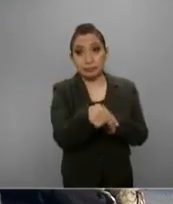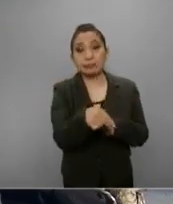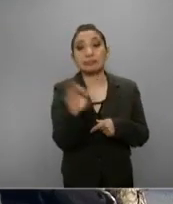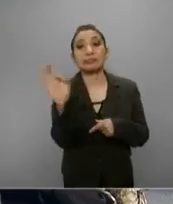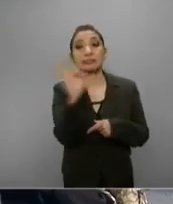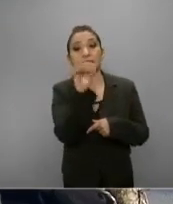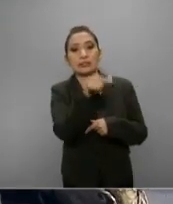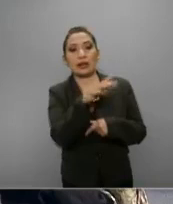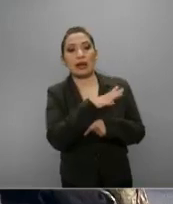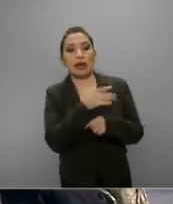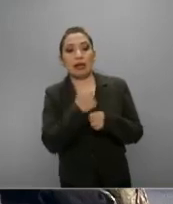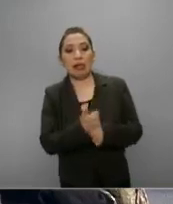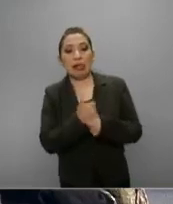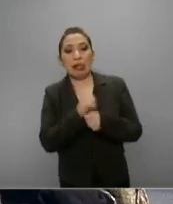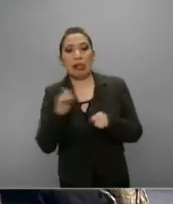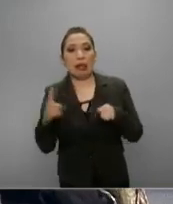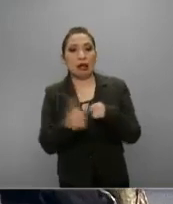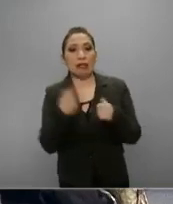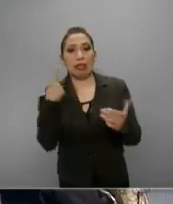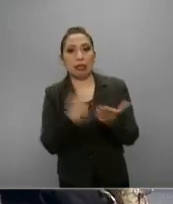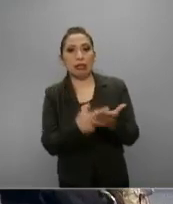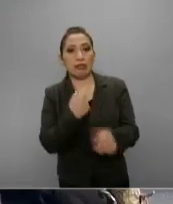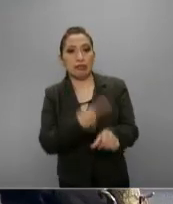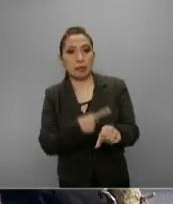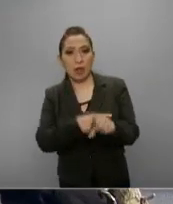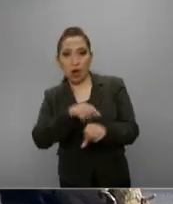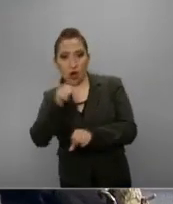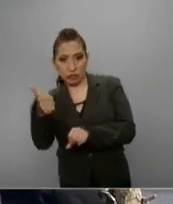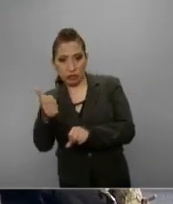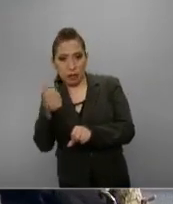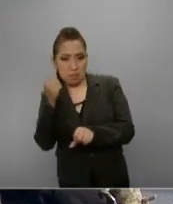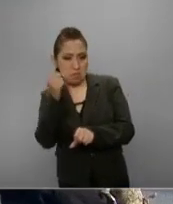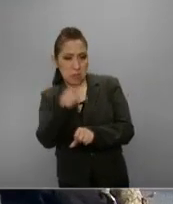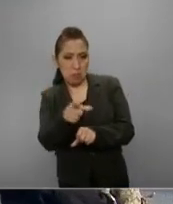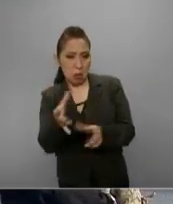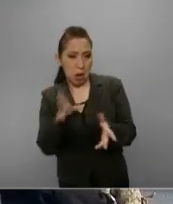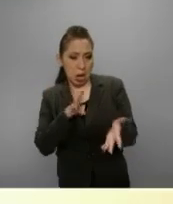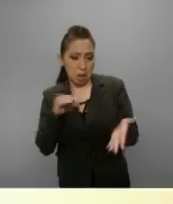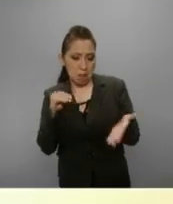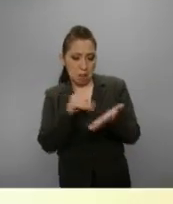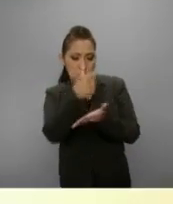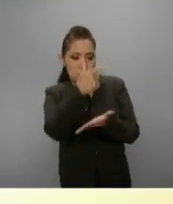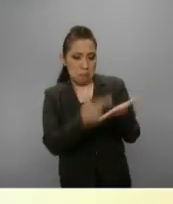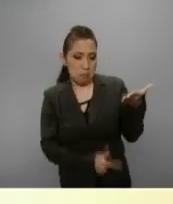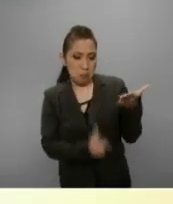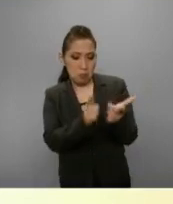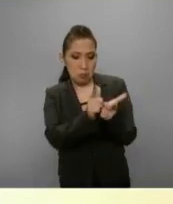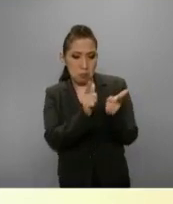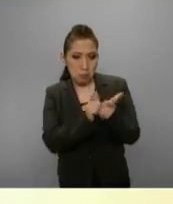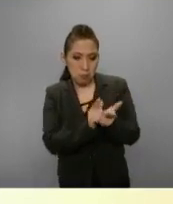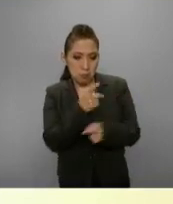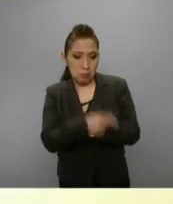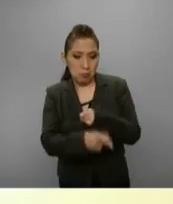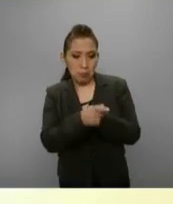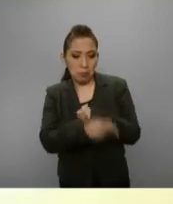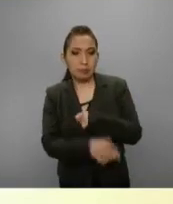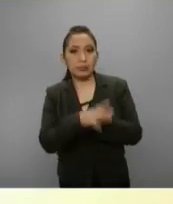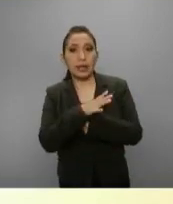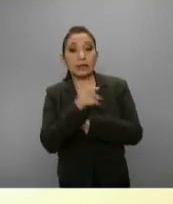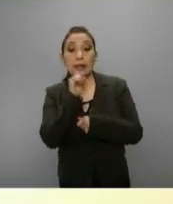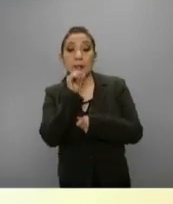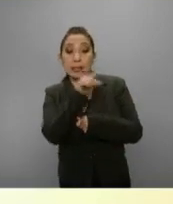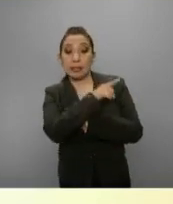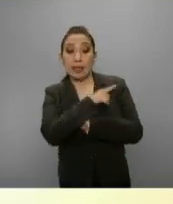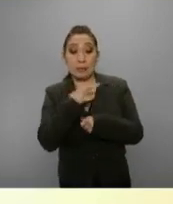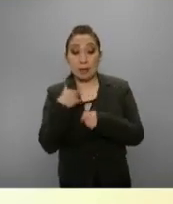personas que en su momento están padeciendo de alguna enfermedad, de las que están incluidas dentro de los grupos de riesgo, también sean